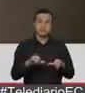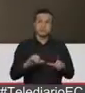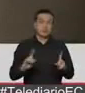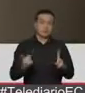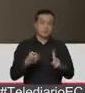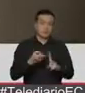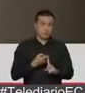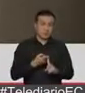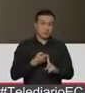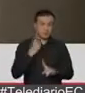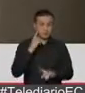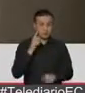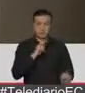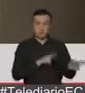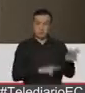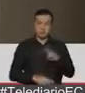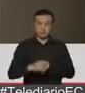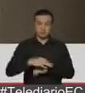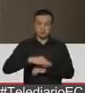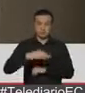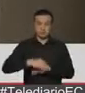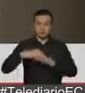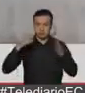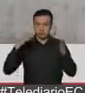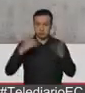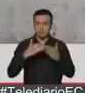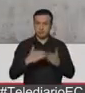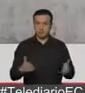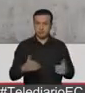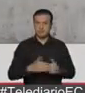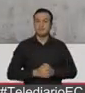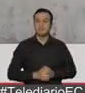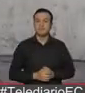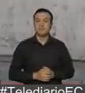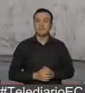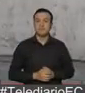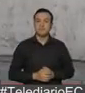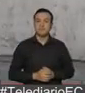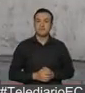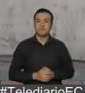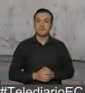primera línea de detección oportuna de esta pandemia marielena vaca ecuador-tv